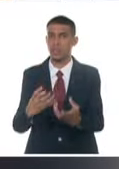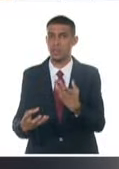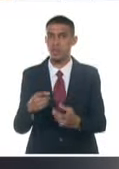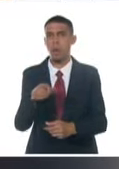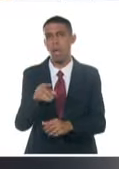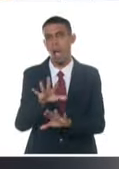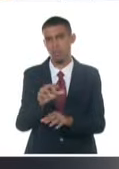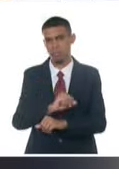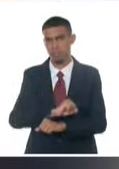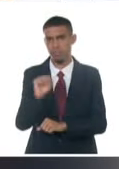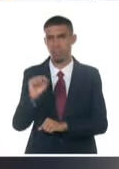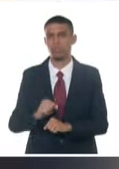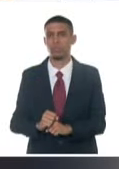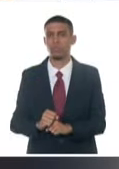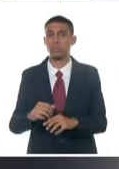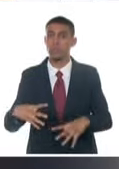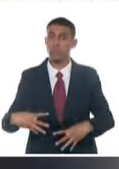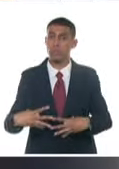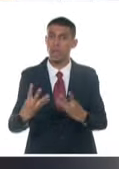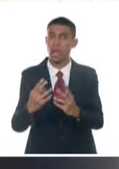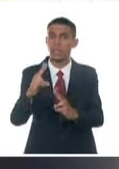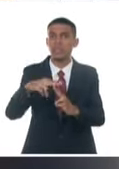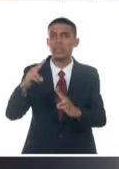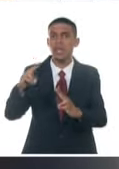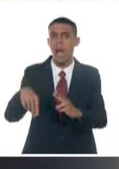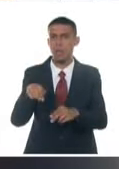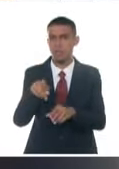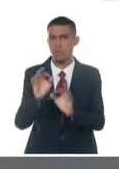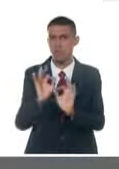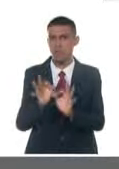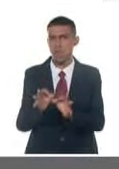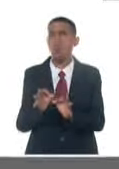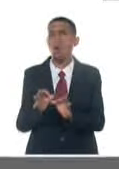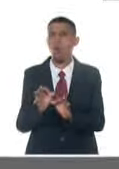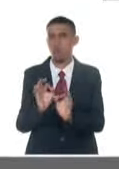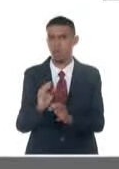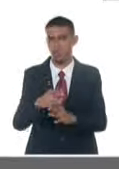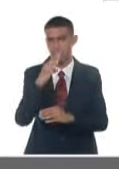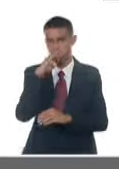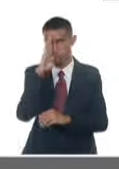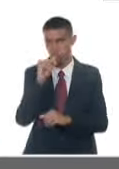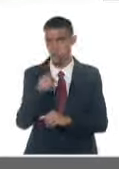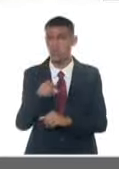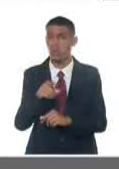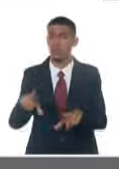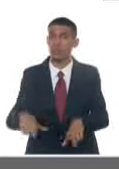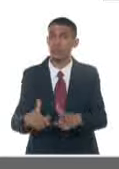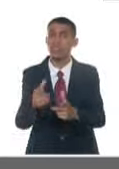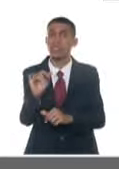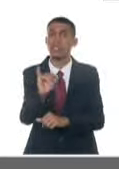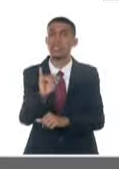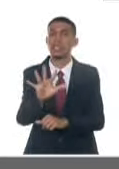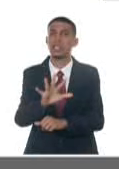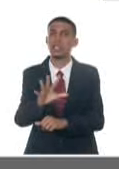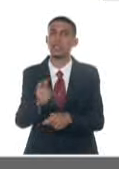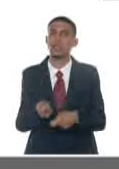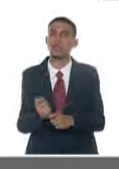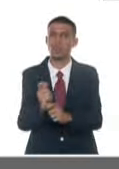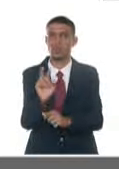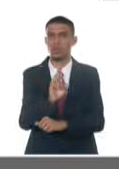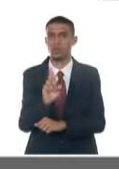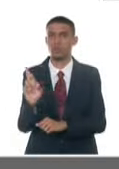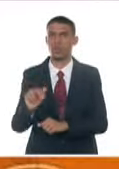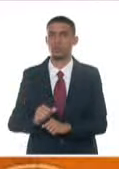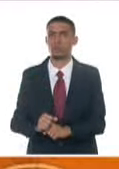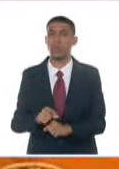Rodríguez. La gala se realizó en el Teatro Tomás Terry de esta ciudad, dedicada al aniversario 65 del triunfo de la Revolución. En